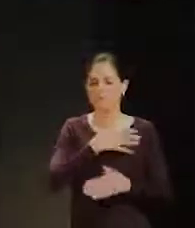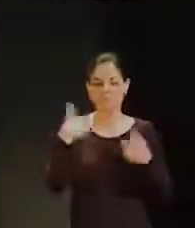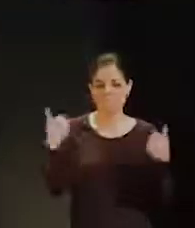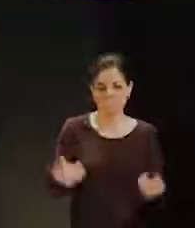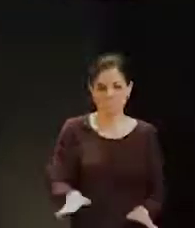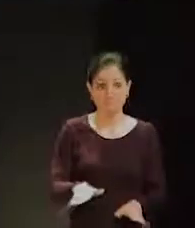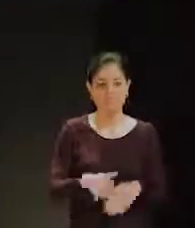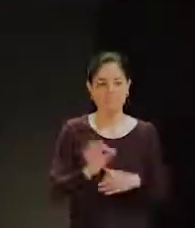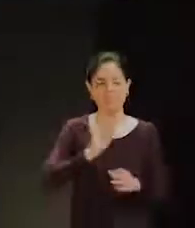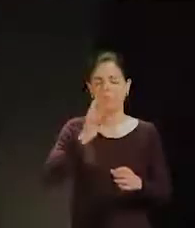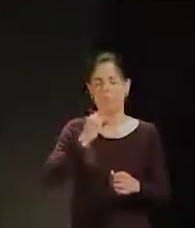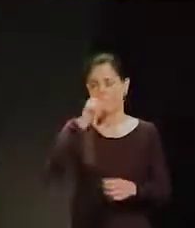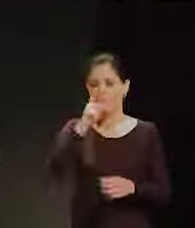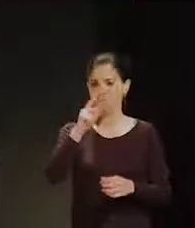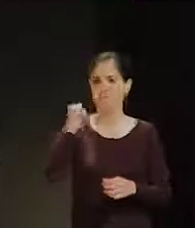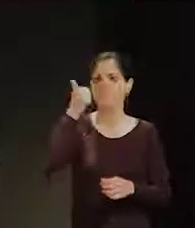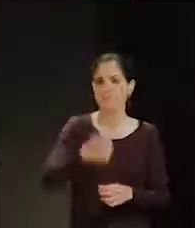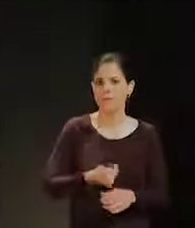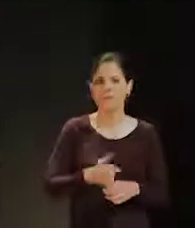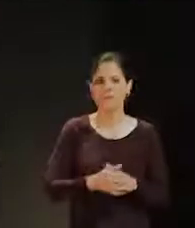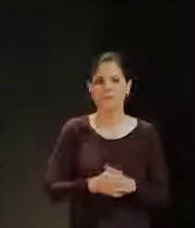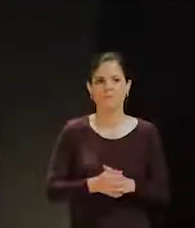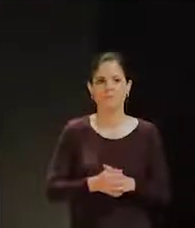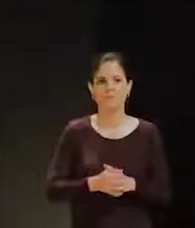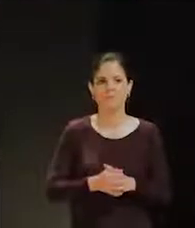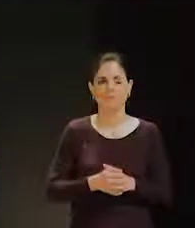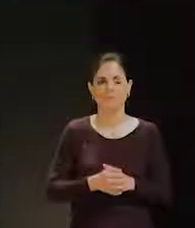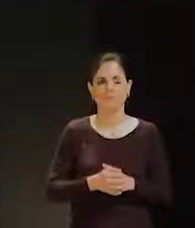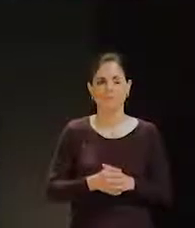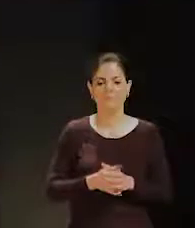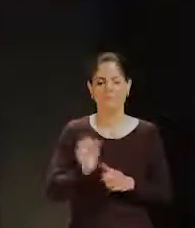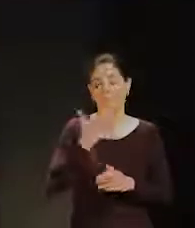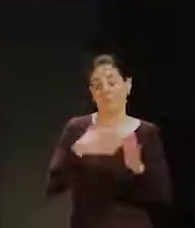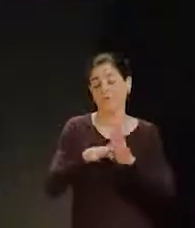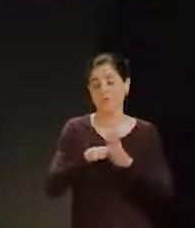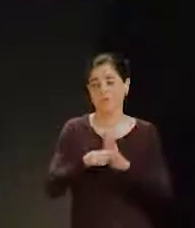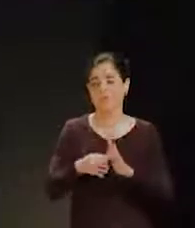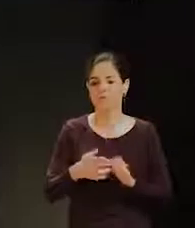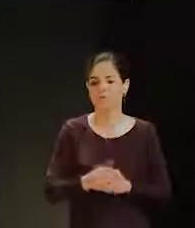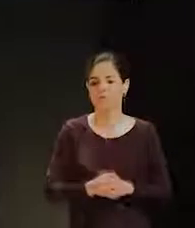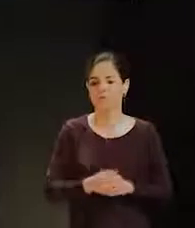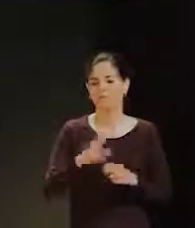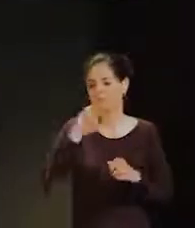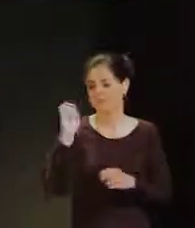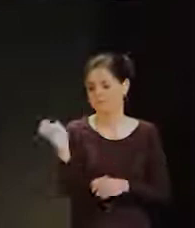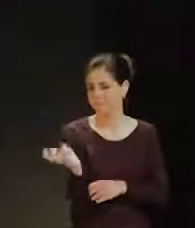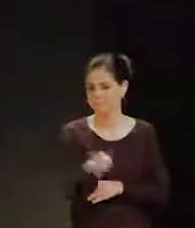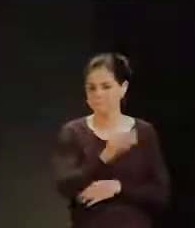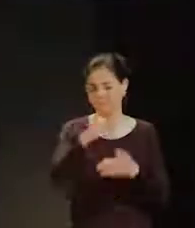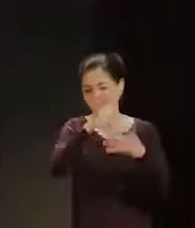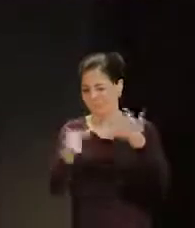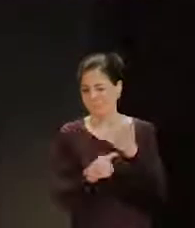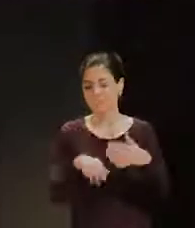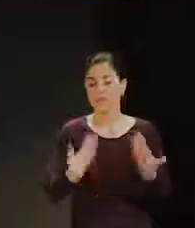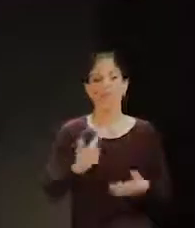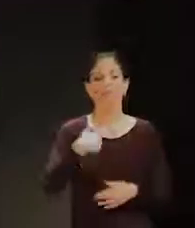son tantas que ya no contributivas. Entonces, bla, bla, bla. Entonces somos muy